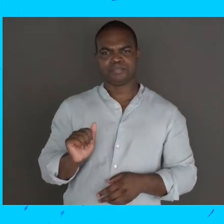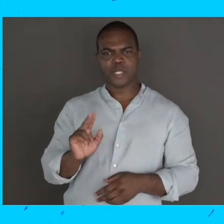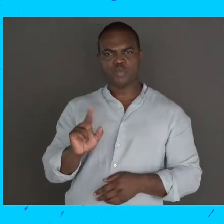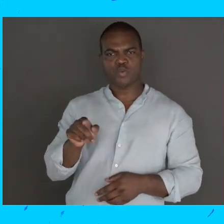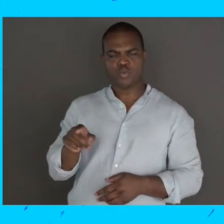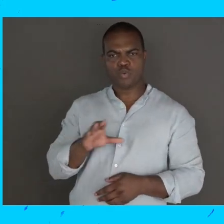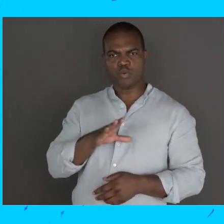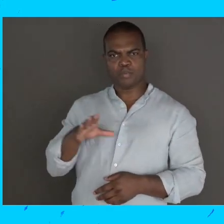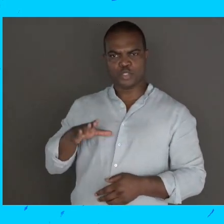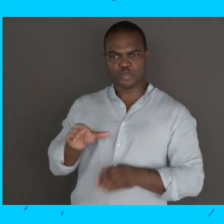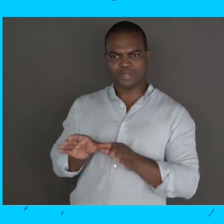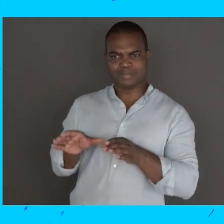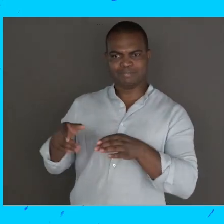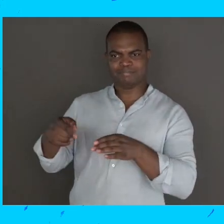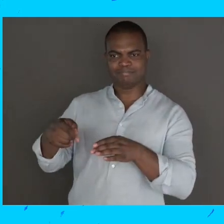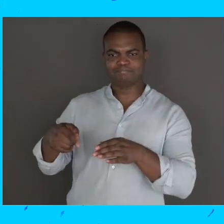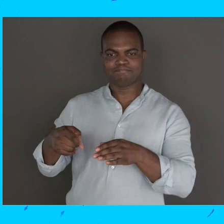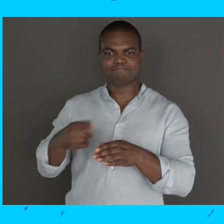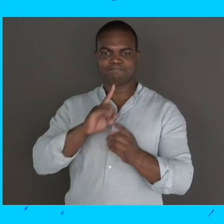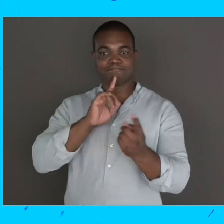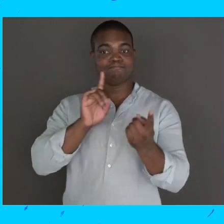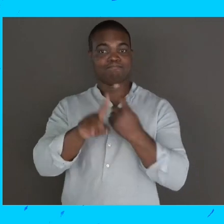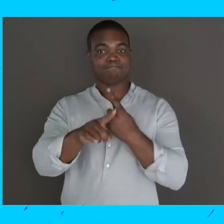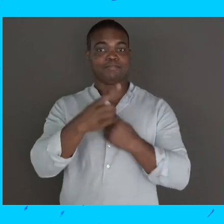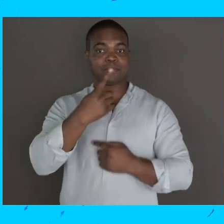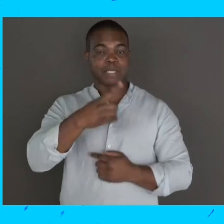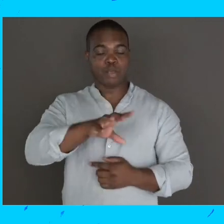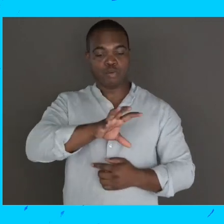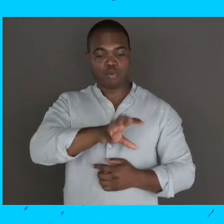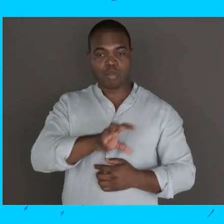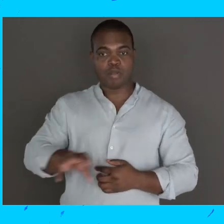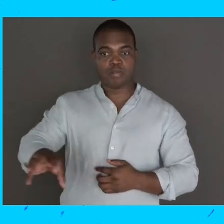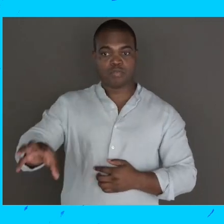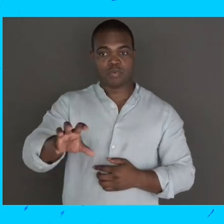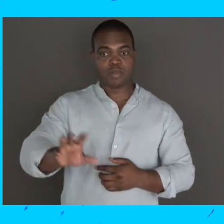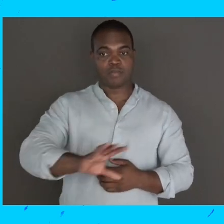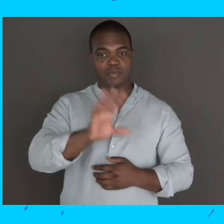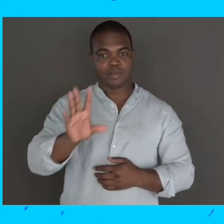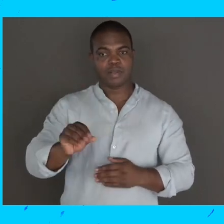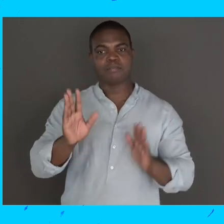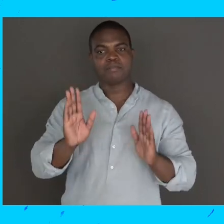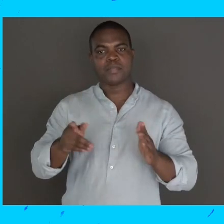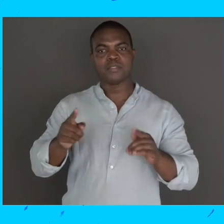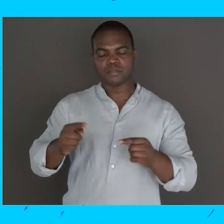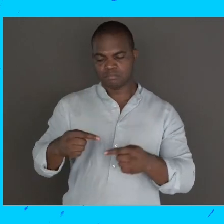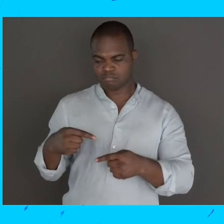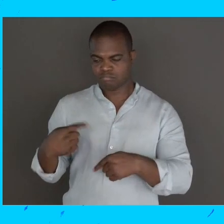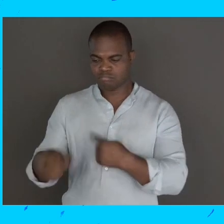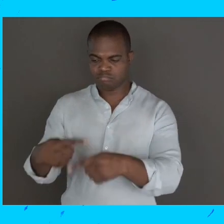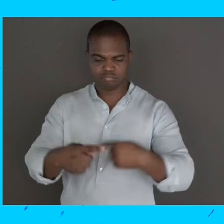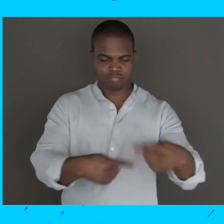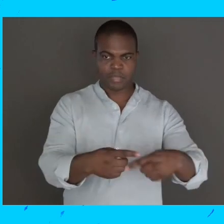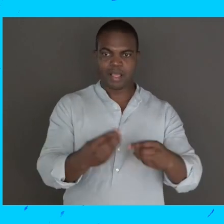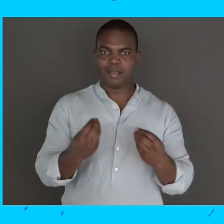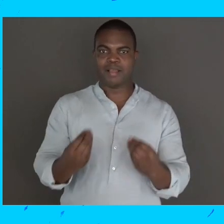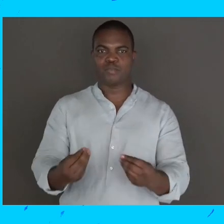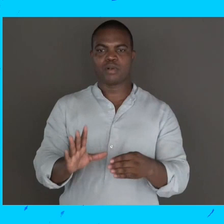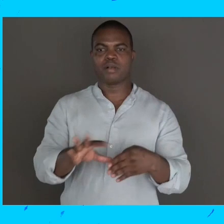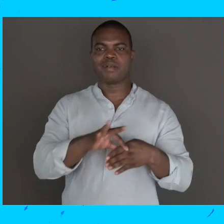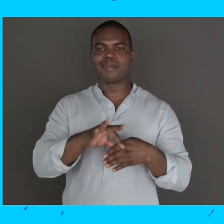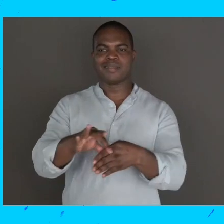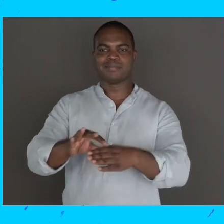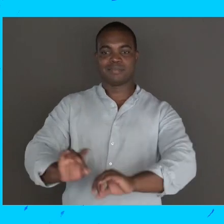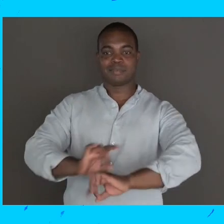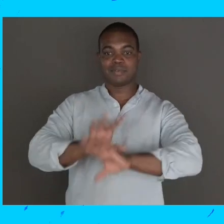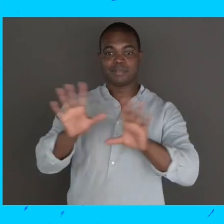estrategia continental de salud y bienestar, la reconocemos como un marco muy importante en nuestros esfuerzos